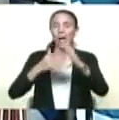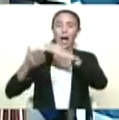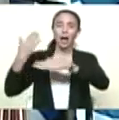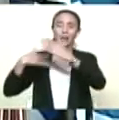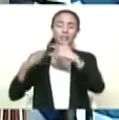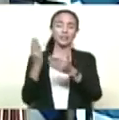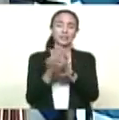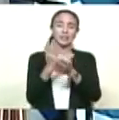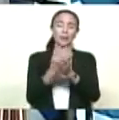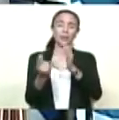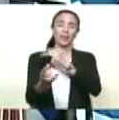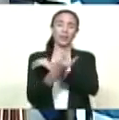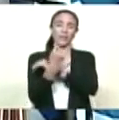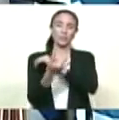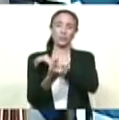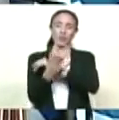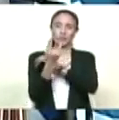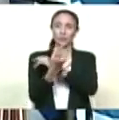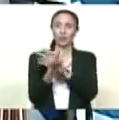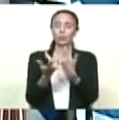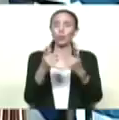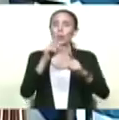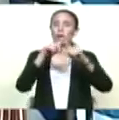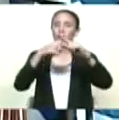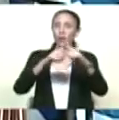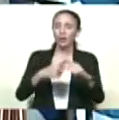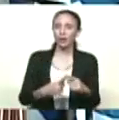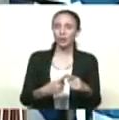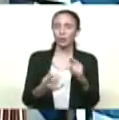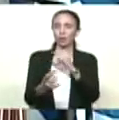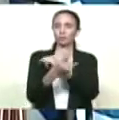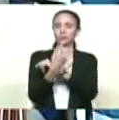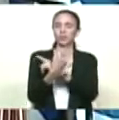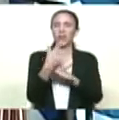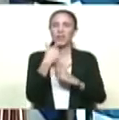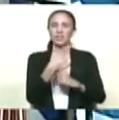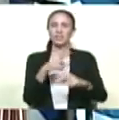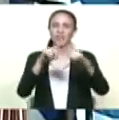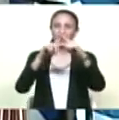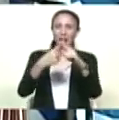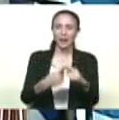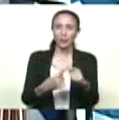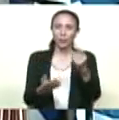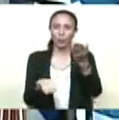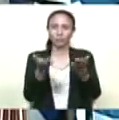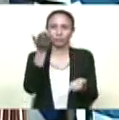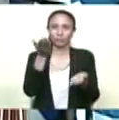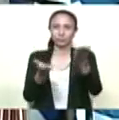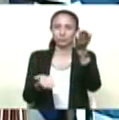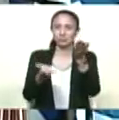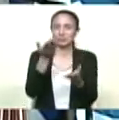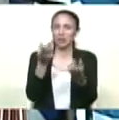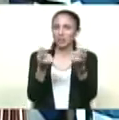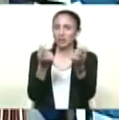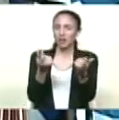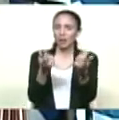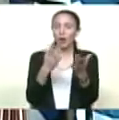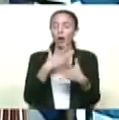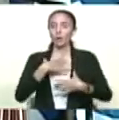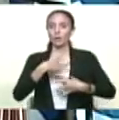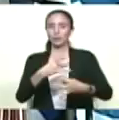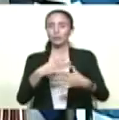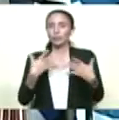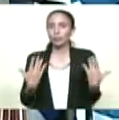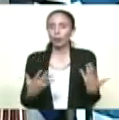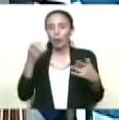de cifra ya vimos lo de la oficina está de viena como maquillaba cifras como modificaba y alteraba cifras con un fin el de robar